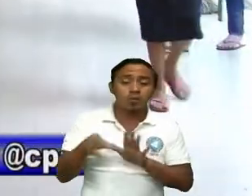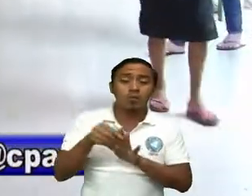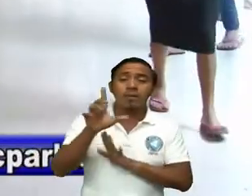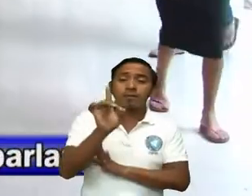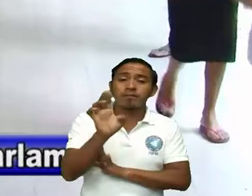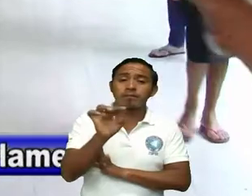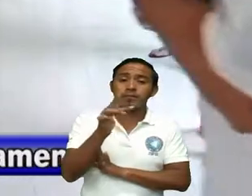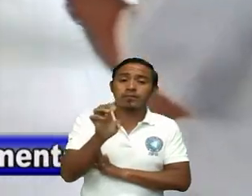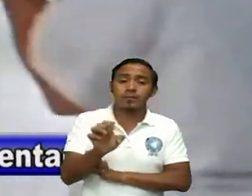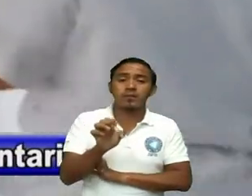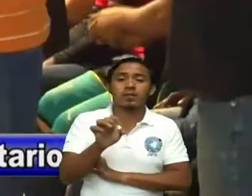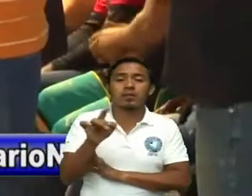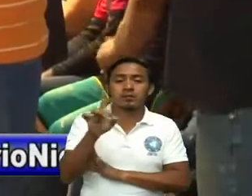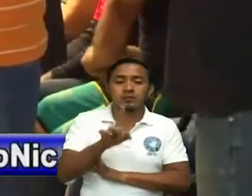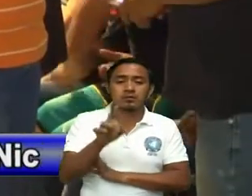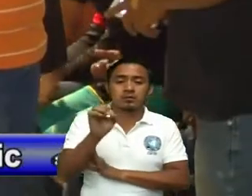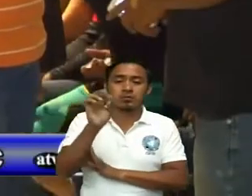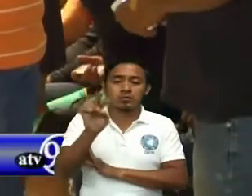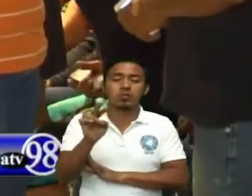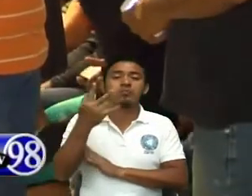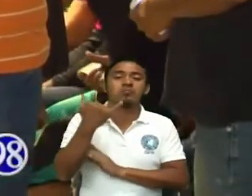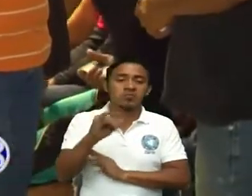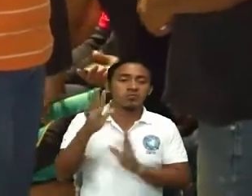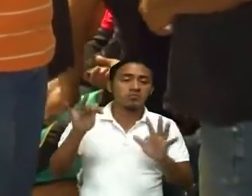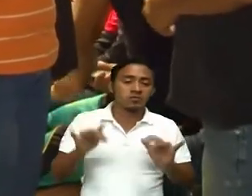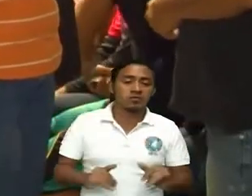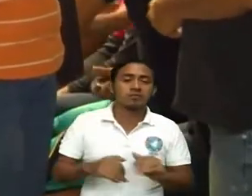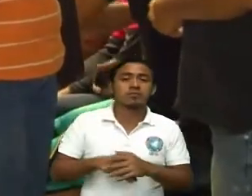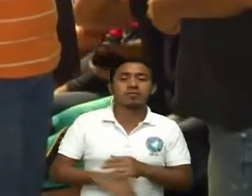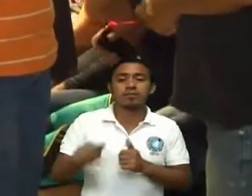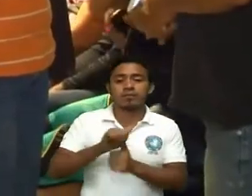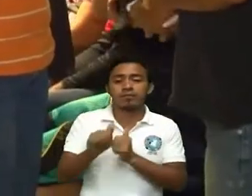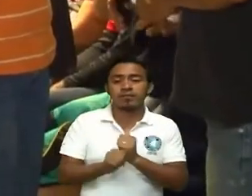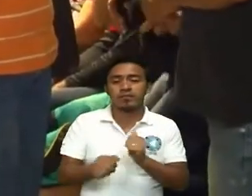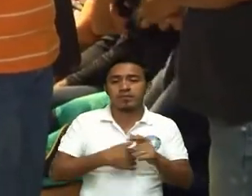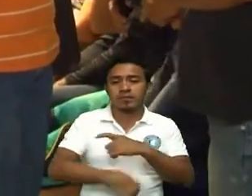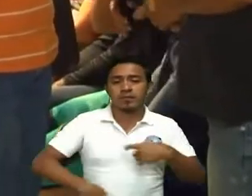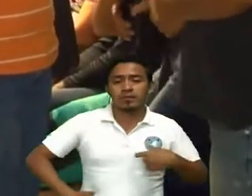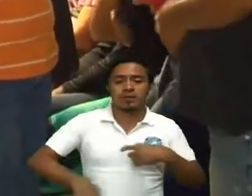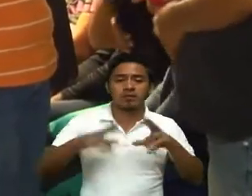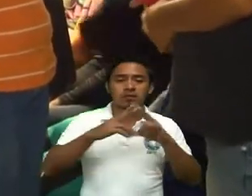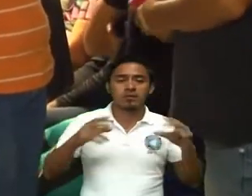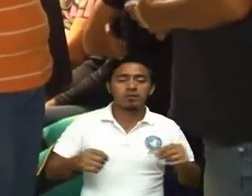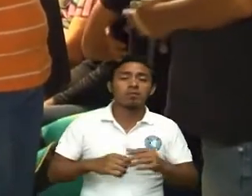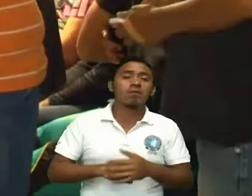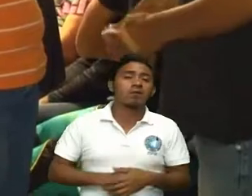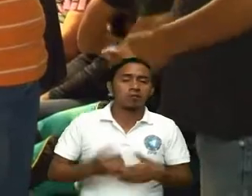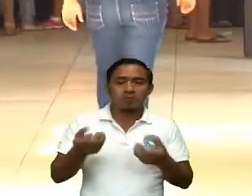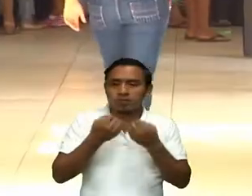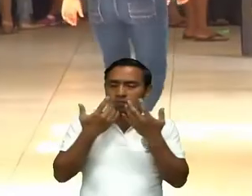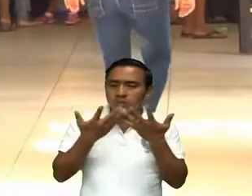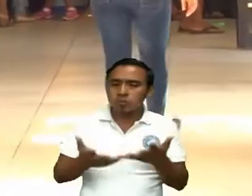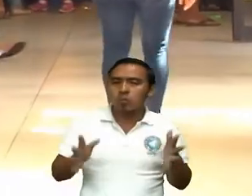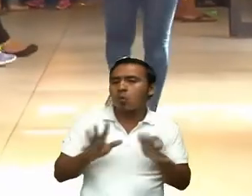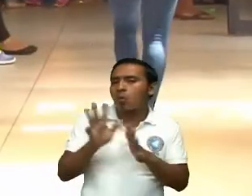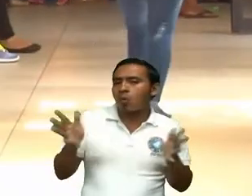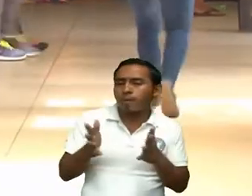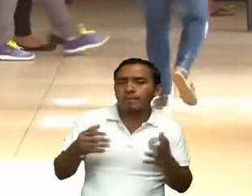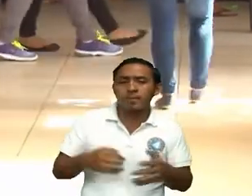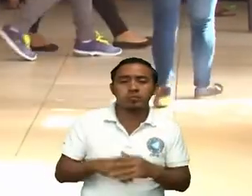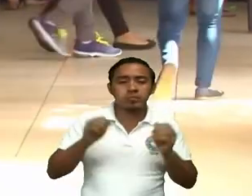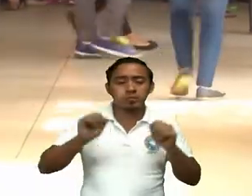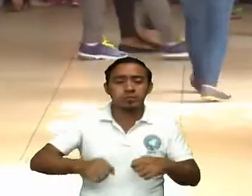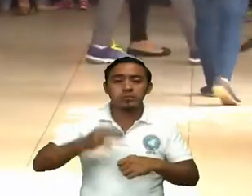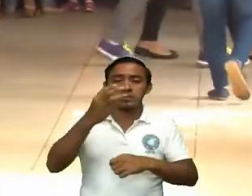dengue. De estos, 102 han sido confirmados. La vicepresidenta de Nicaragua brindó un informe acerca del número de contagios